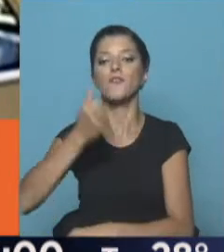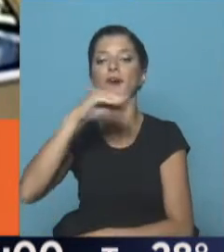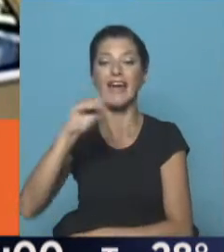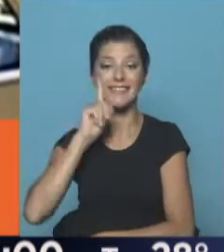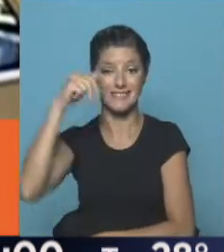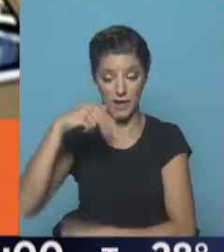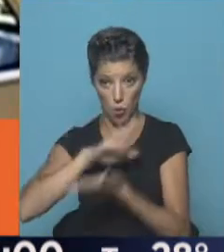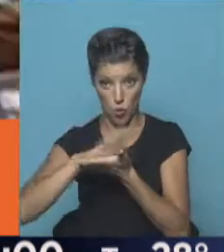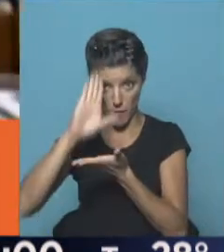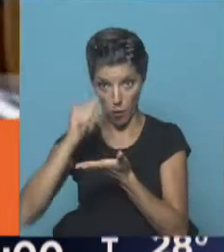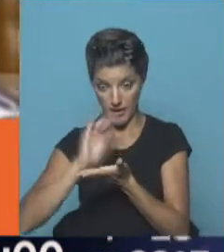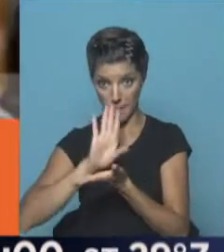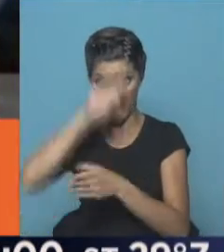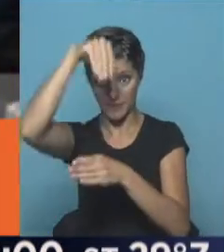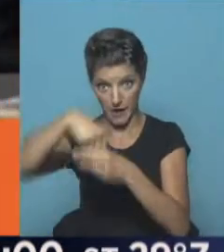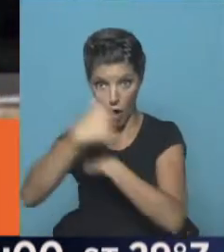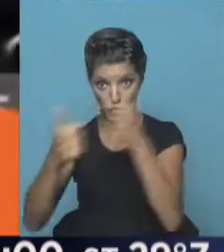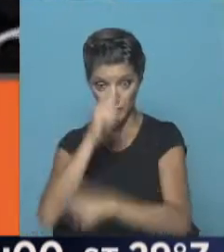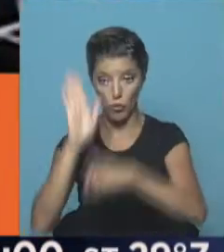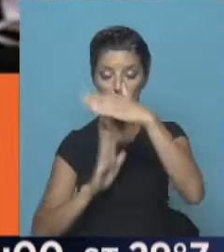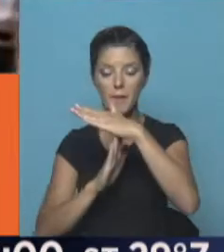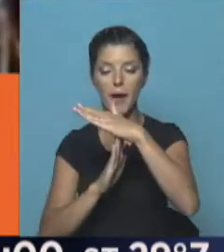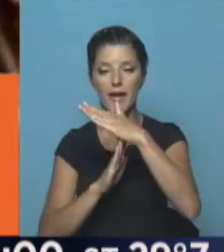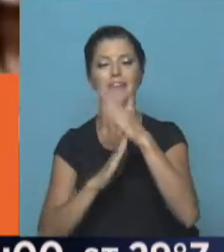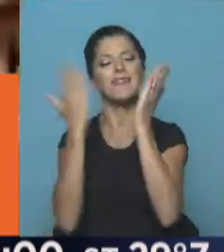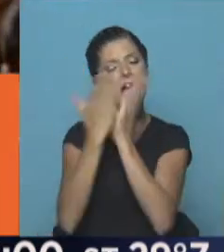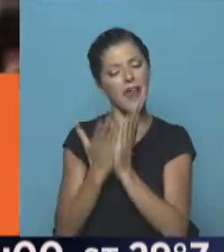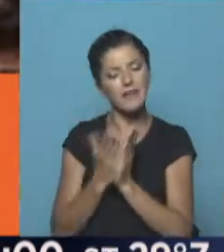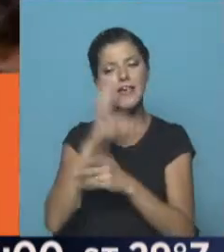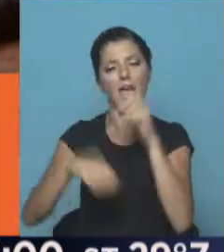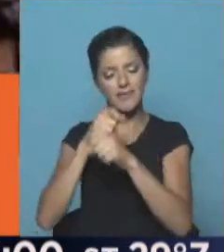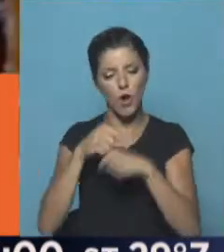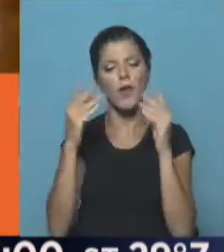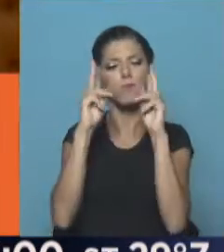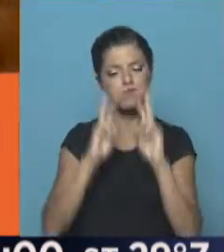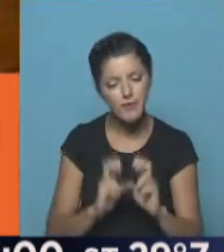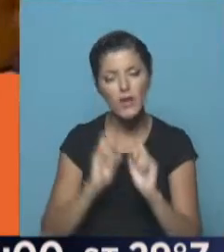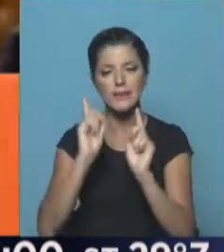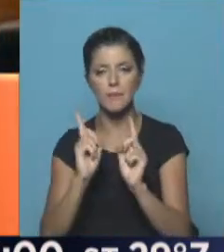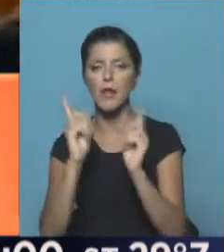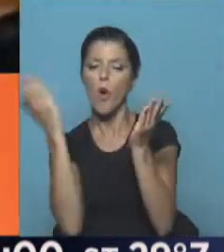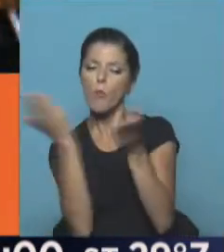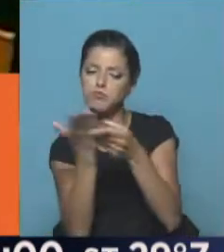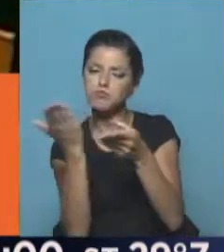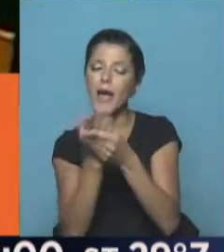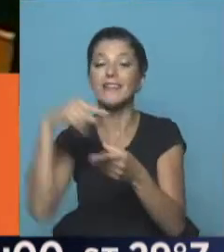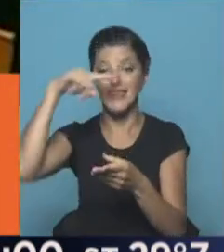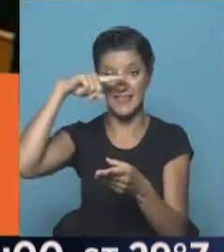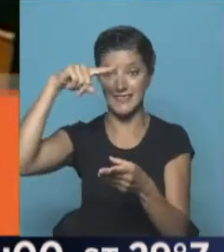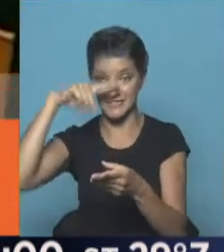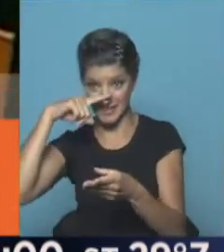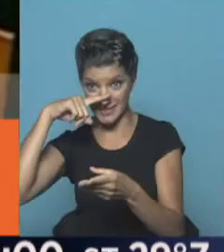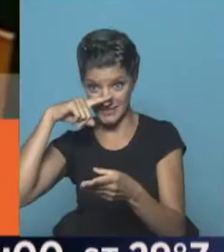sorteado para hacerse cargo de la causa revise lo actuado que repasen con precisión las 77 relaciones